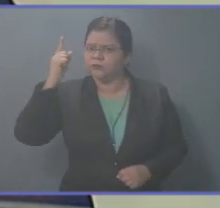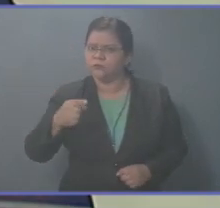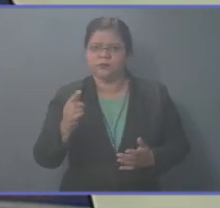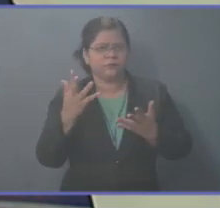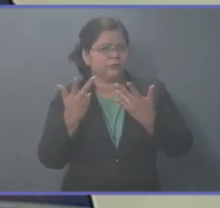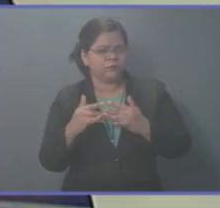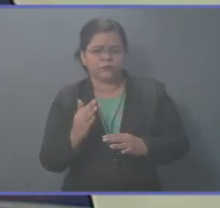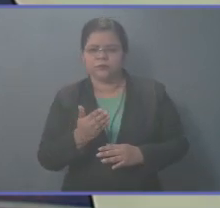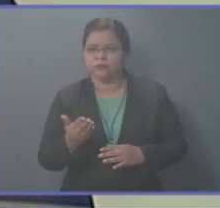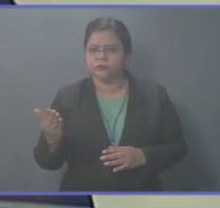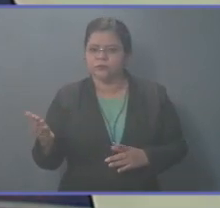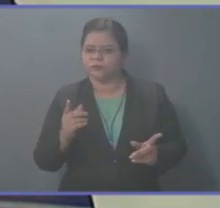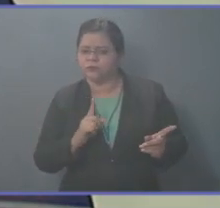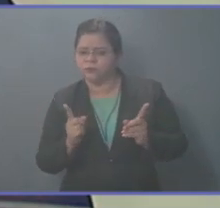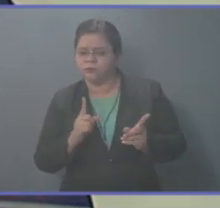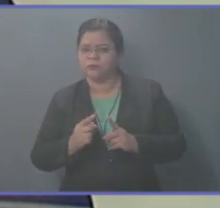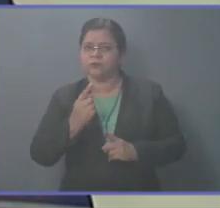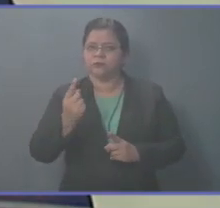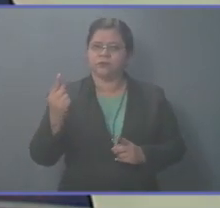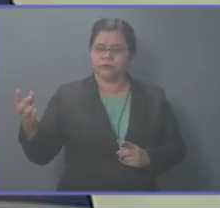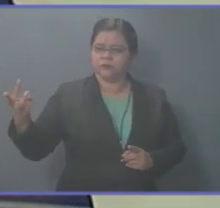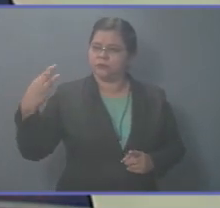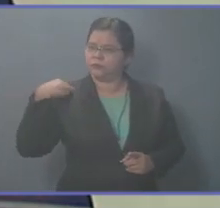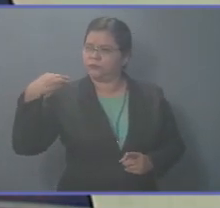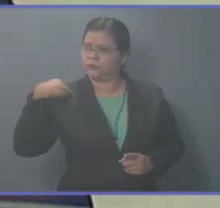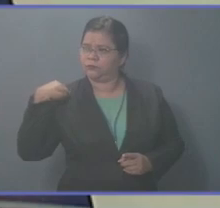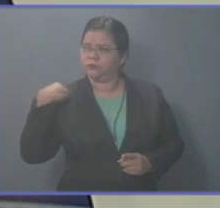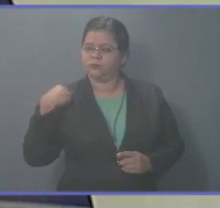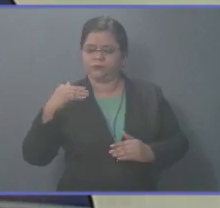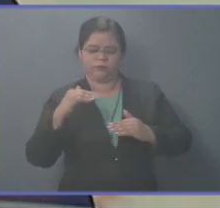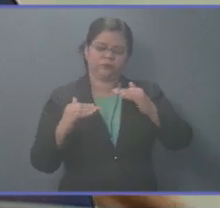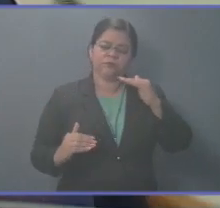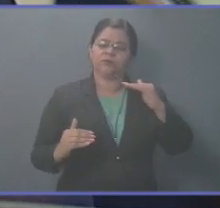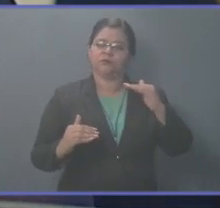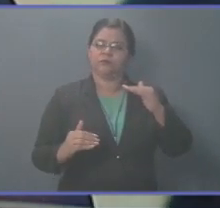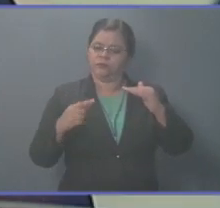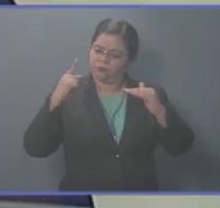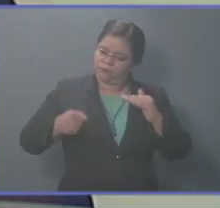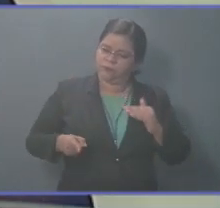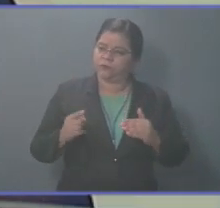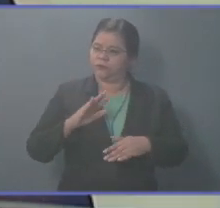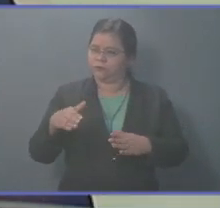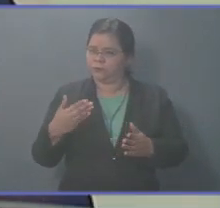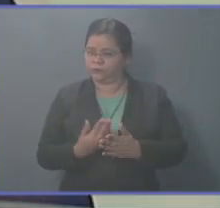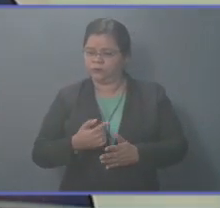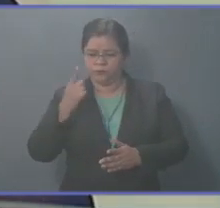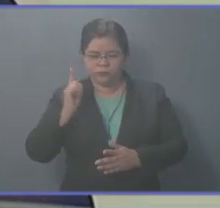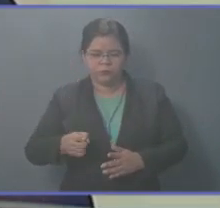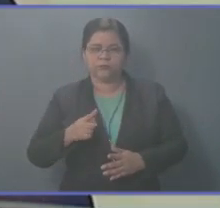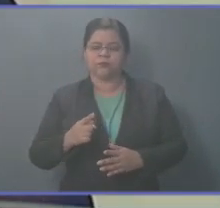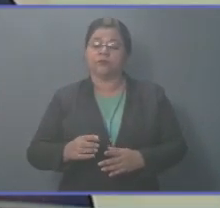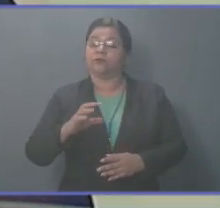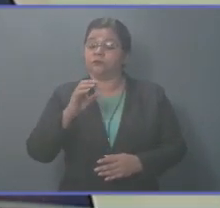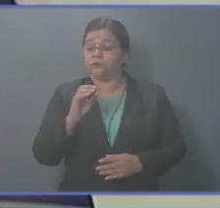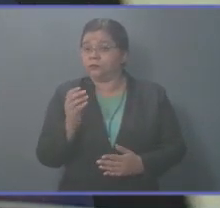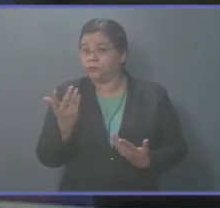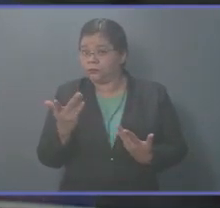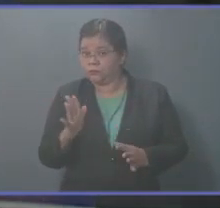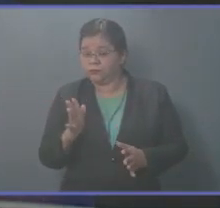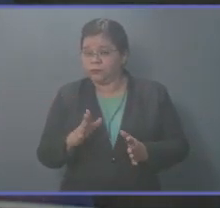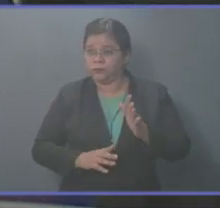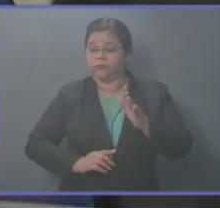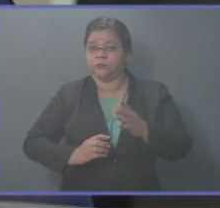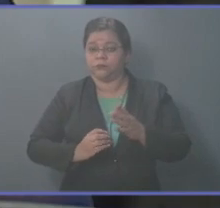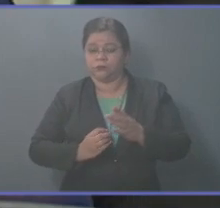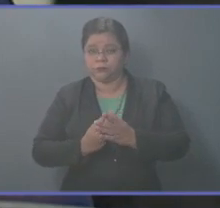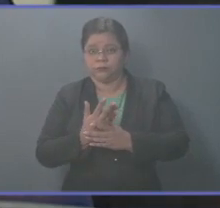de comportamiento a los militares de rango subordinado. Los mandatos u órdenes que surgen en